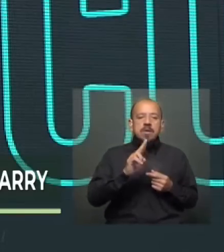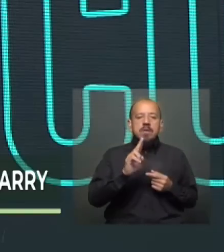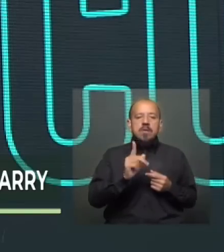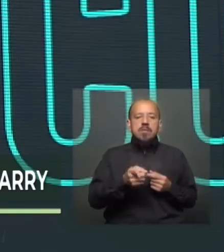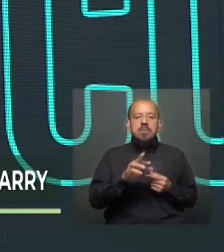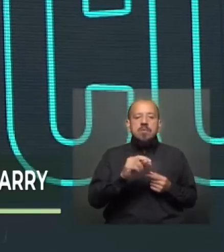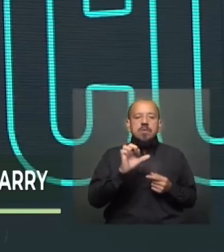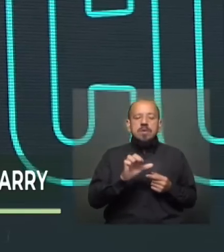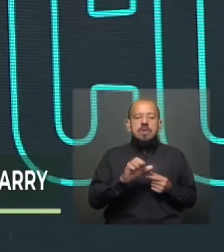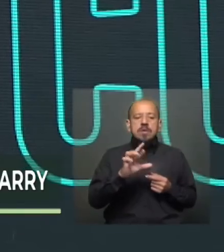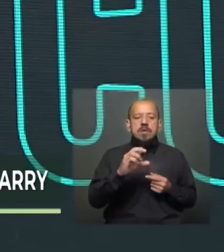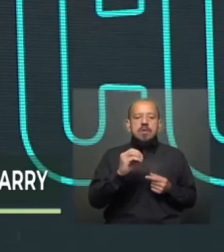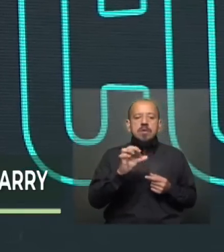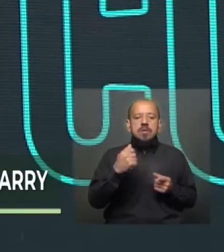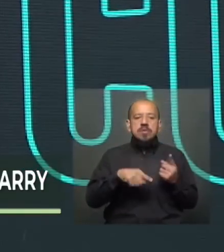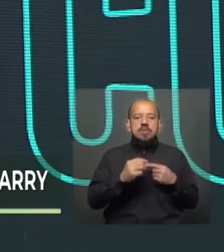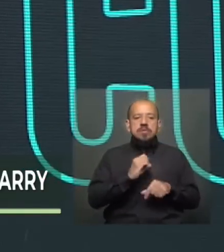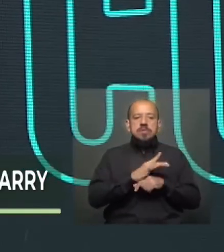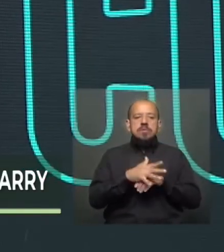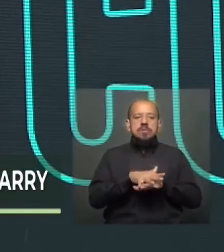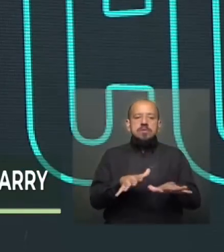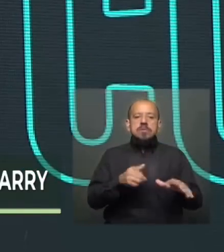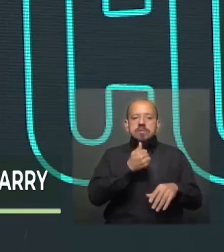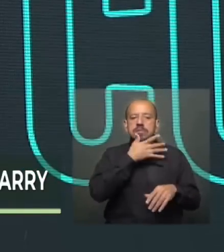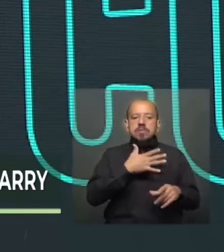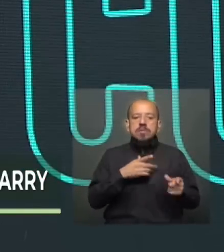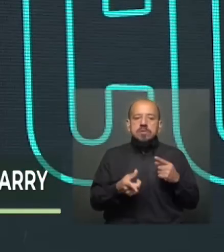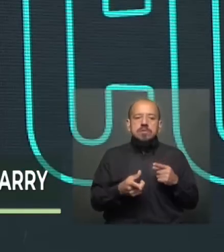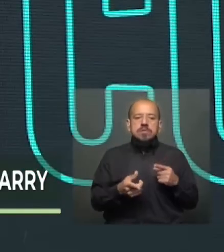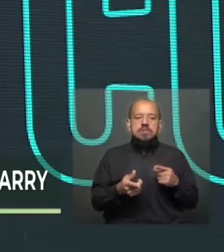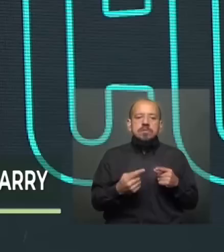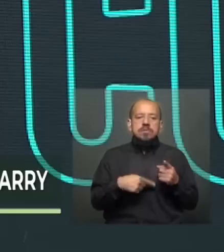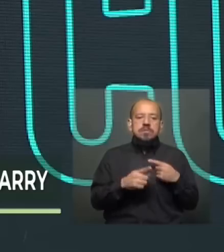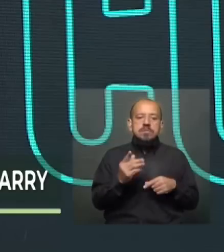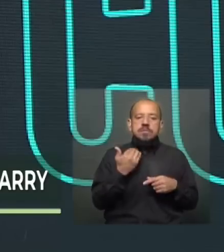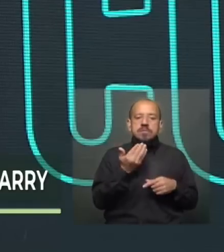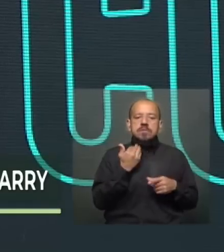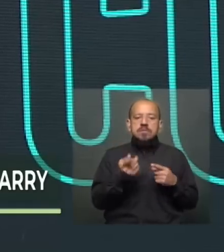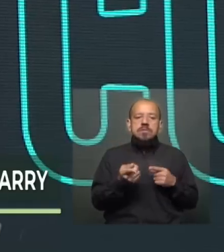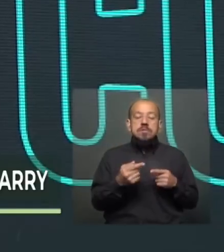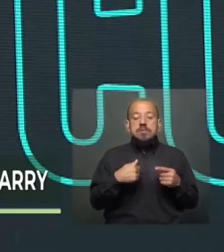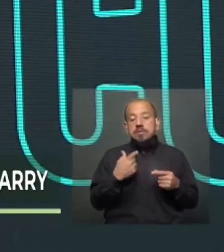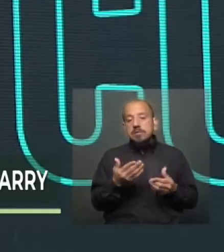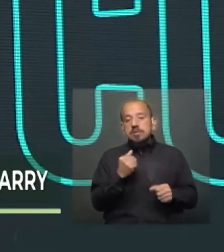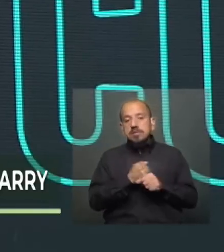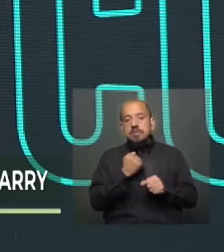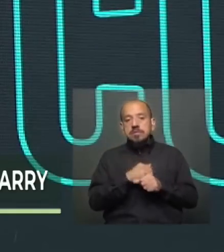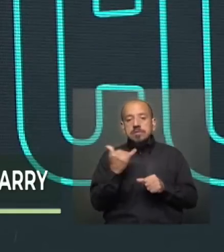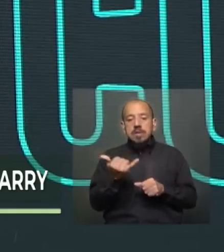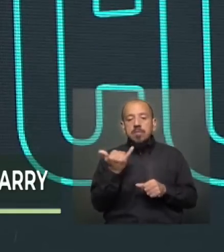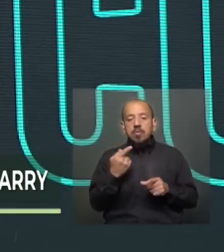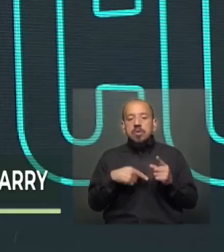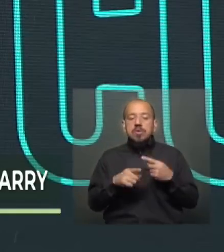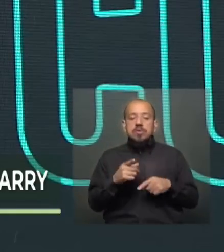distópica que en realidad cayó en pandemia y era con una historia muy parecida a la pandemia pero sin querer no era una novela en la que ella venía trabajando Desde hacía mucho tiempo